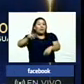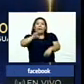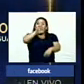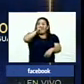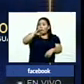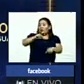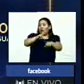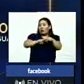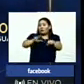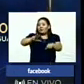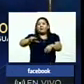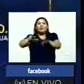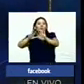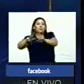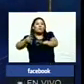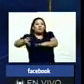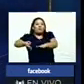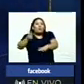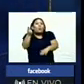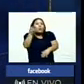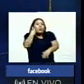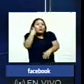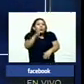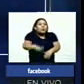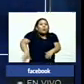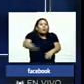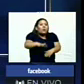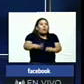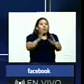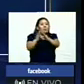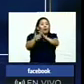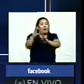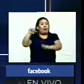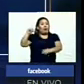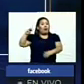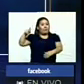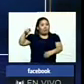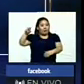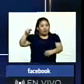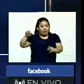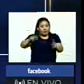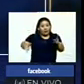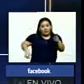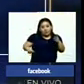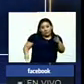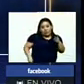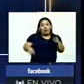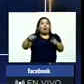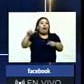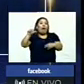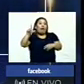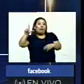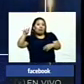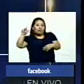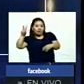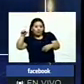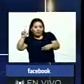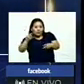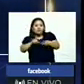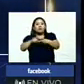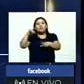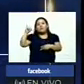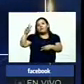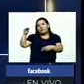centavos. Las casas se encuentran en zonas como La Campanera, El Rosario, Alta Vista, Cima de San